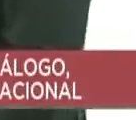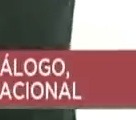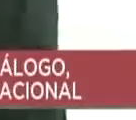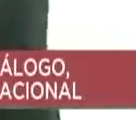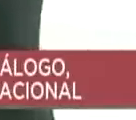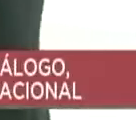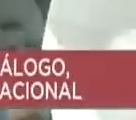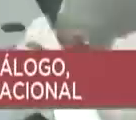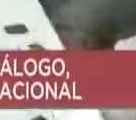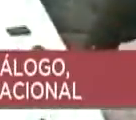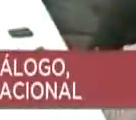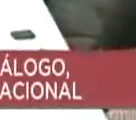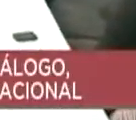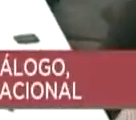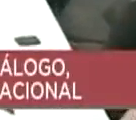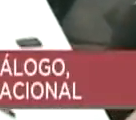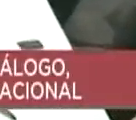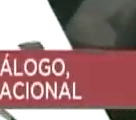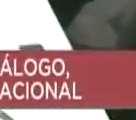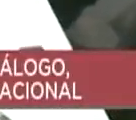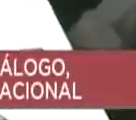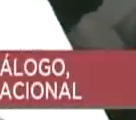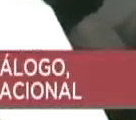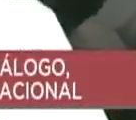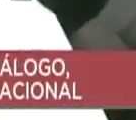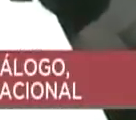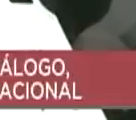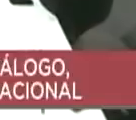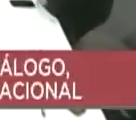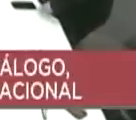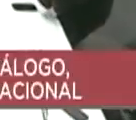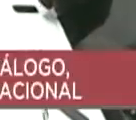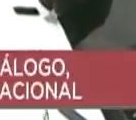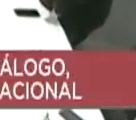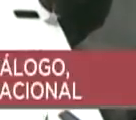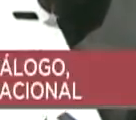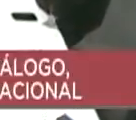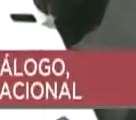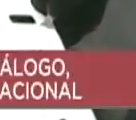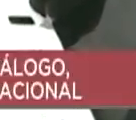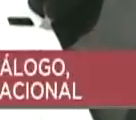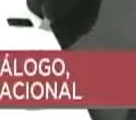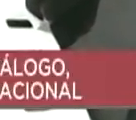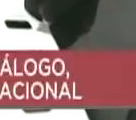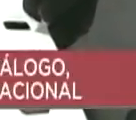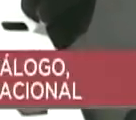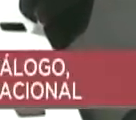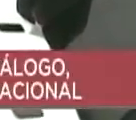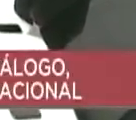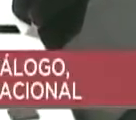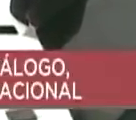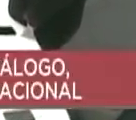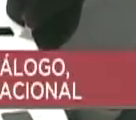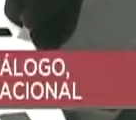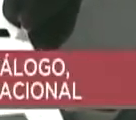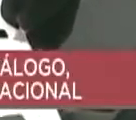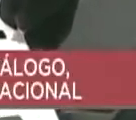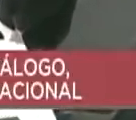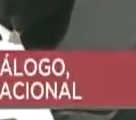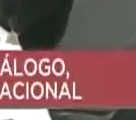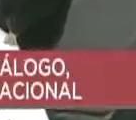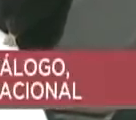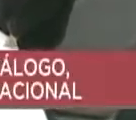reconciliación nacional para favorecer la paz en la República Bolivariana de Venezuela, rechazando además